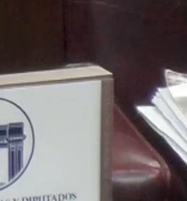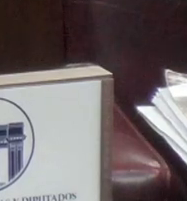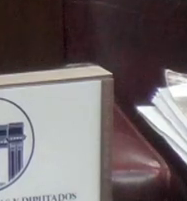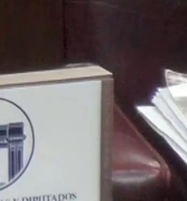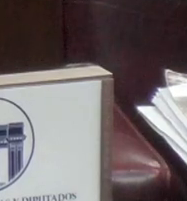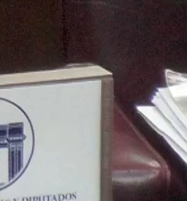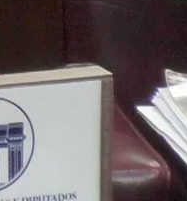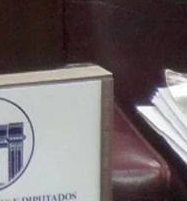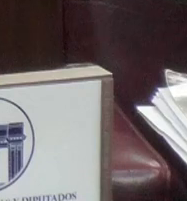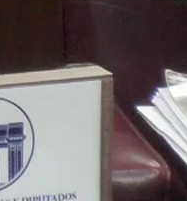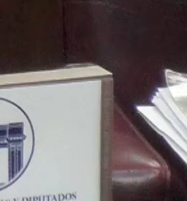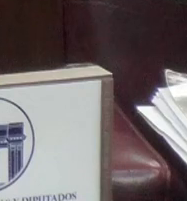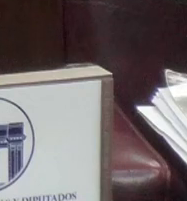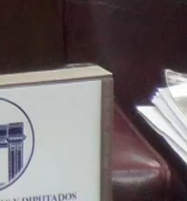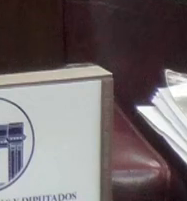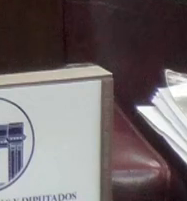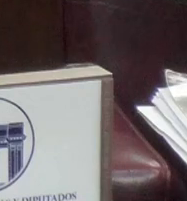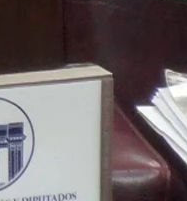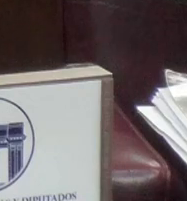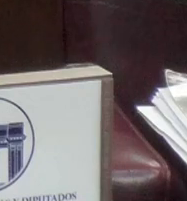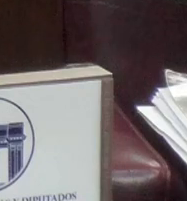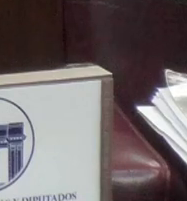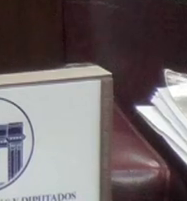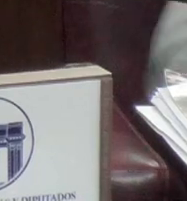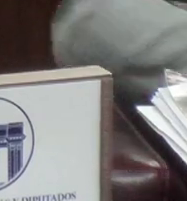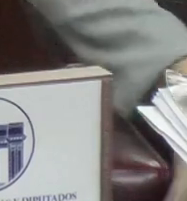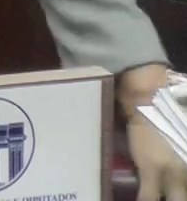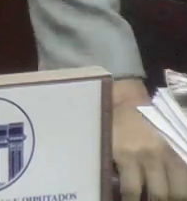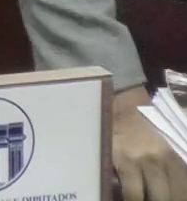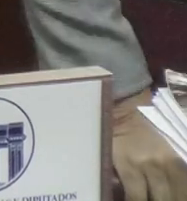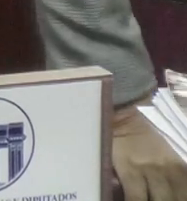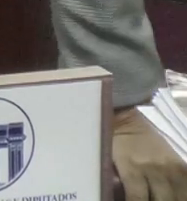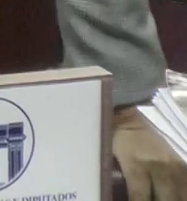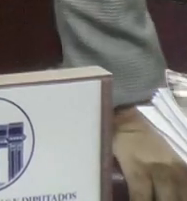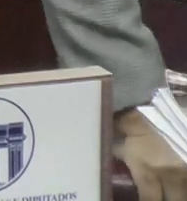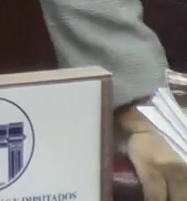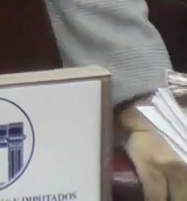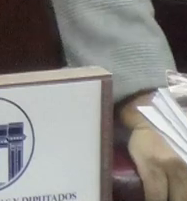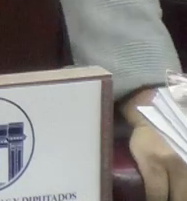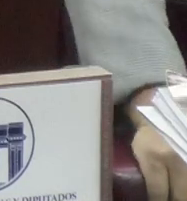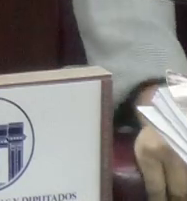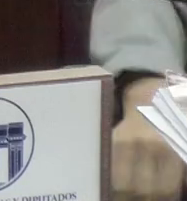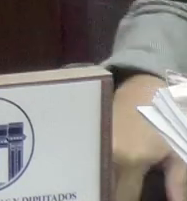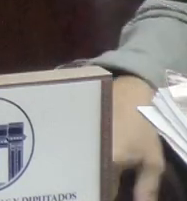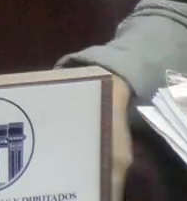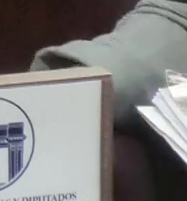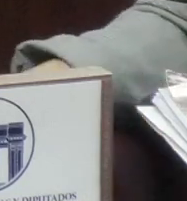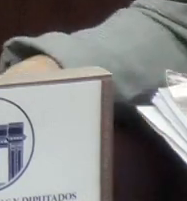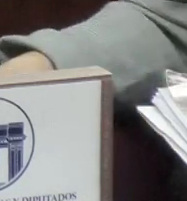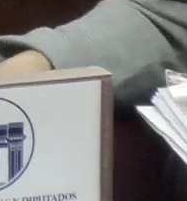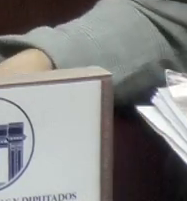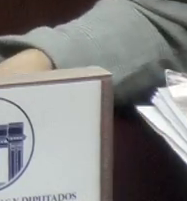una educación de calidad universitaria es la clave para salir del pozo en el cual nos encontramos los